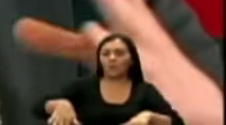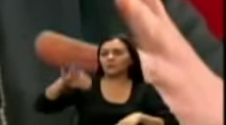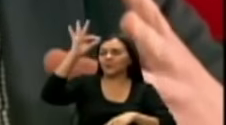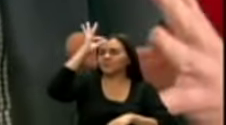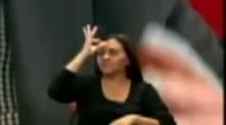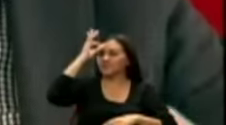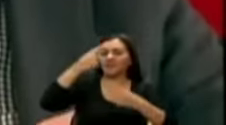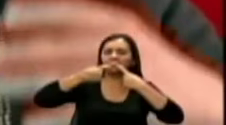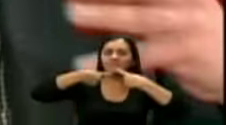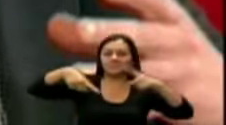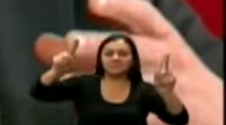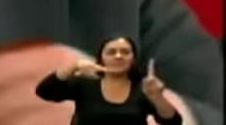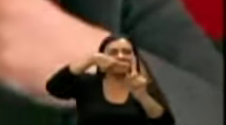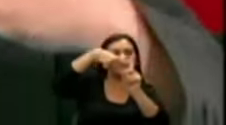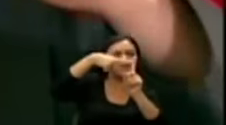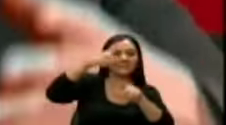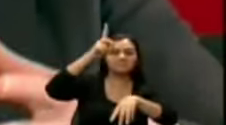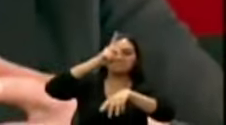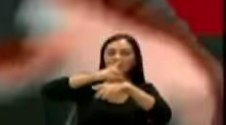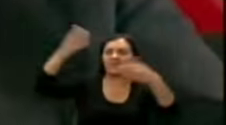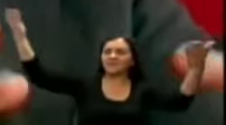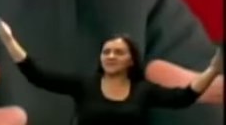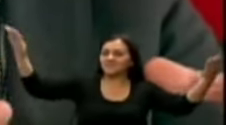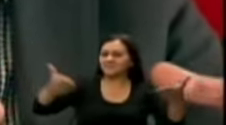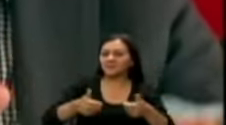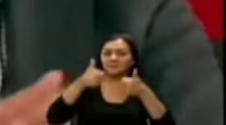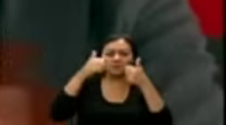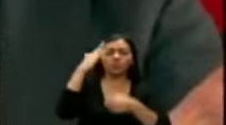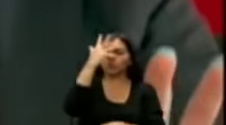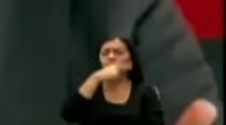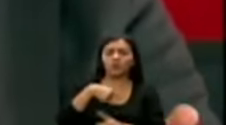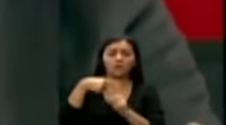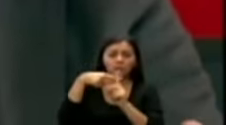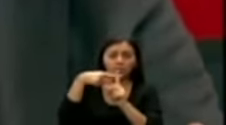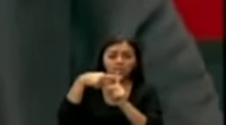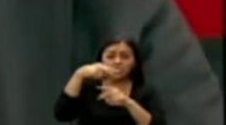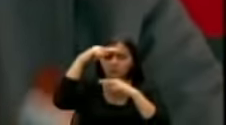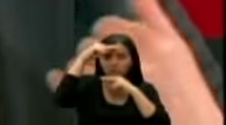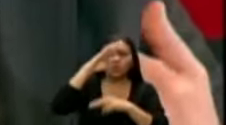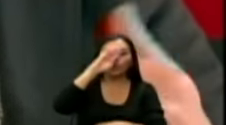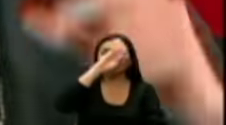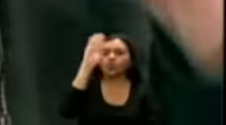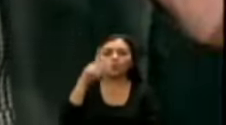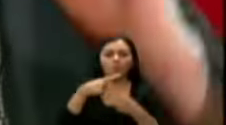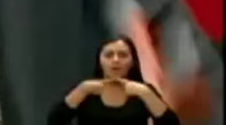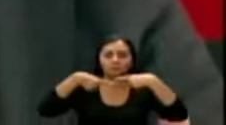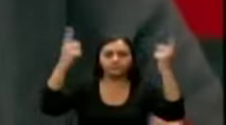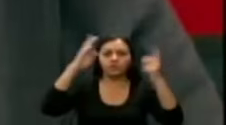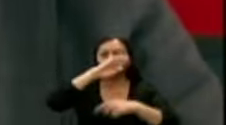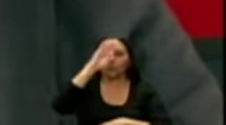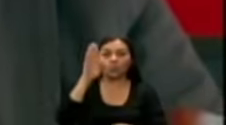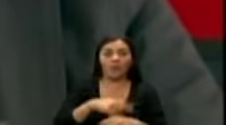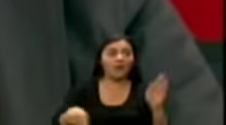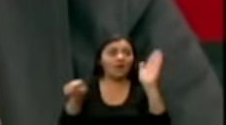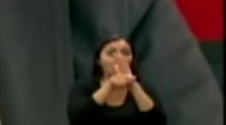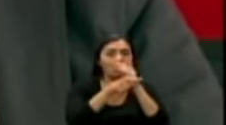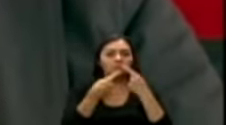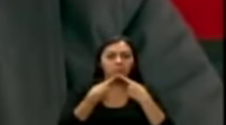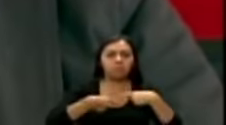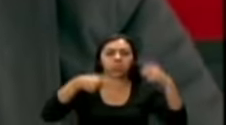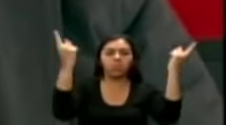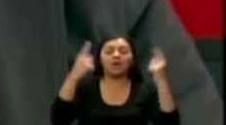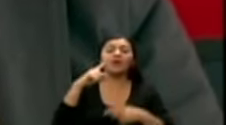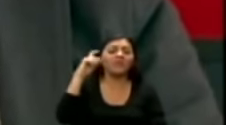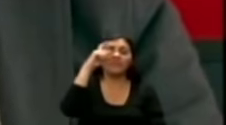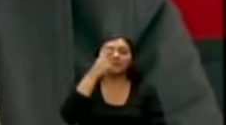o de la llegada de médicos por primera vez a una región donde nunca hubo médicos. Eso es más difícil de vender, como decimos nosotros en la